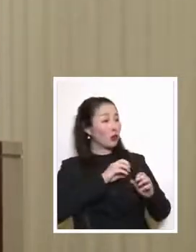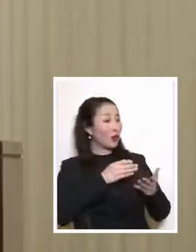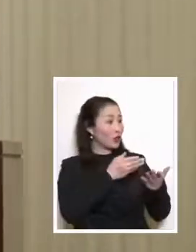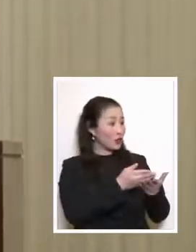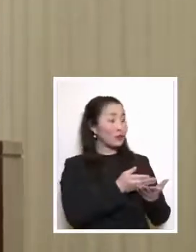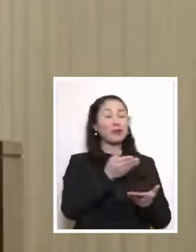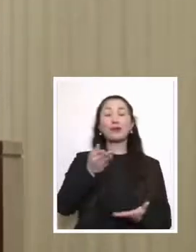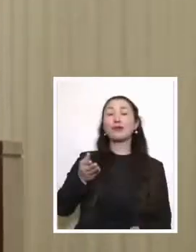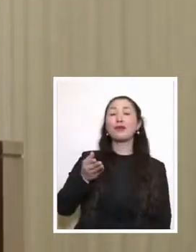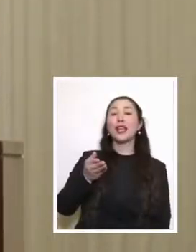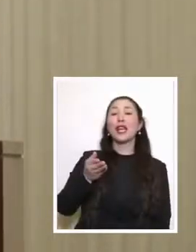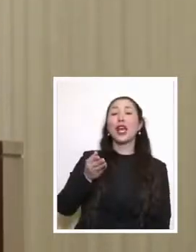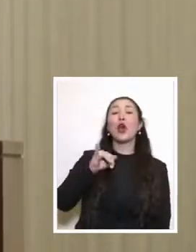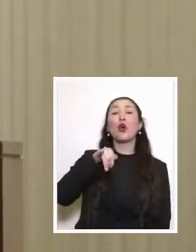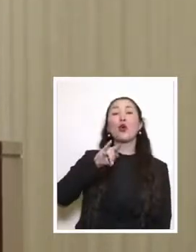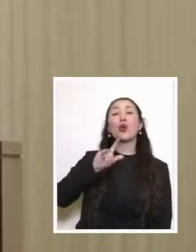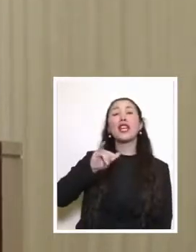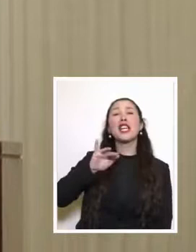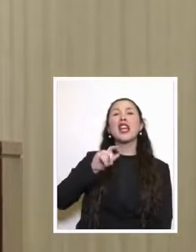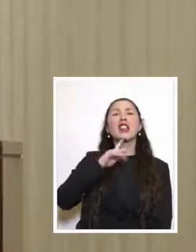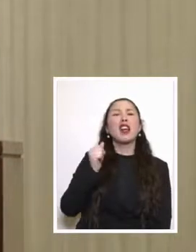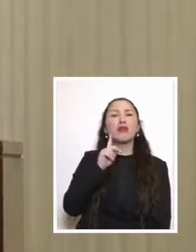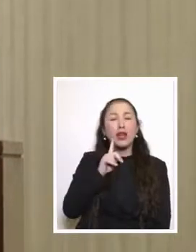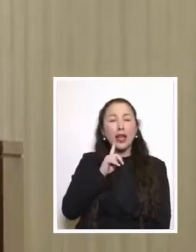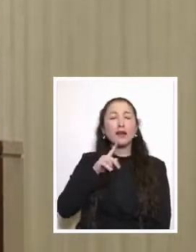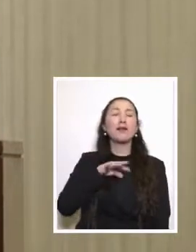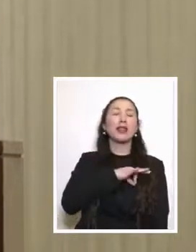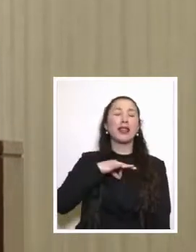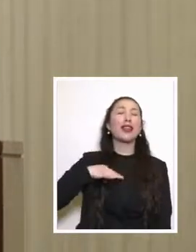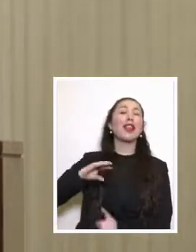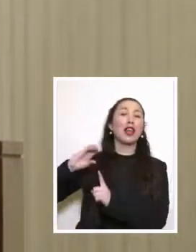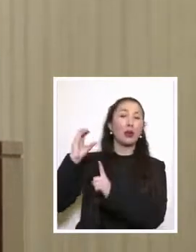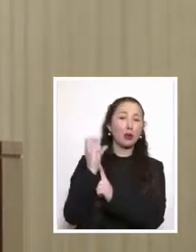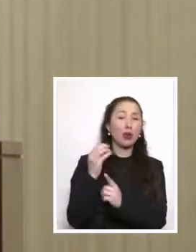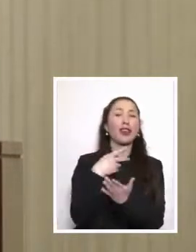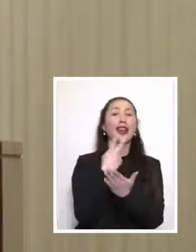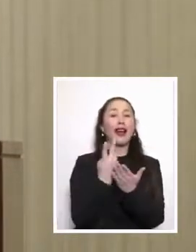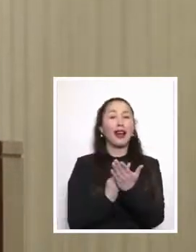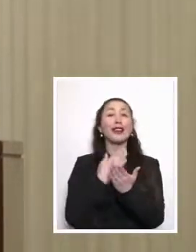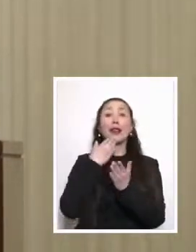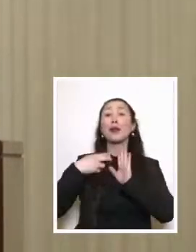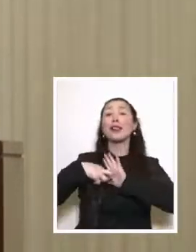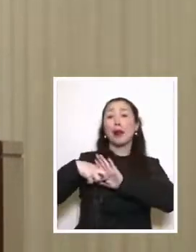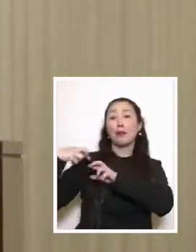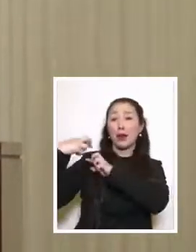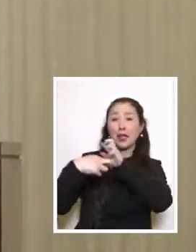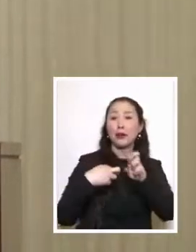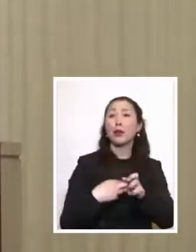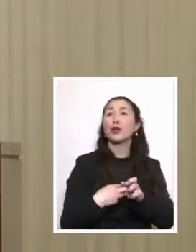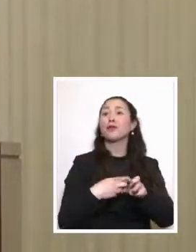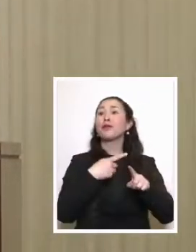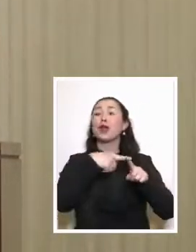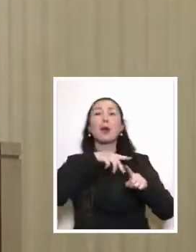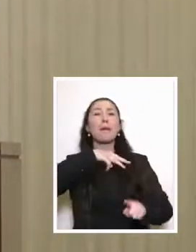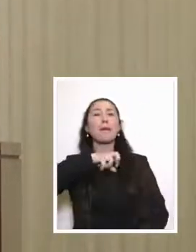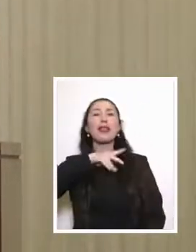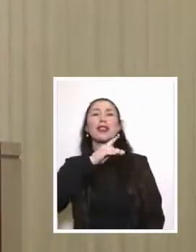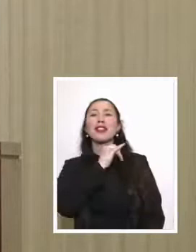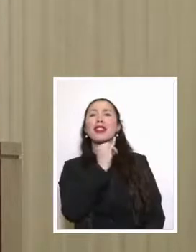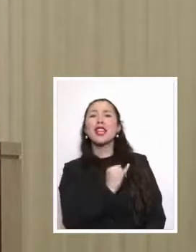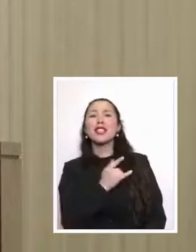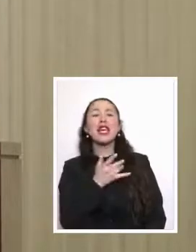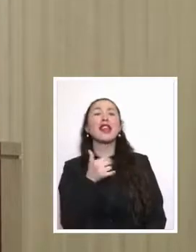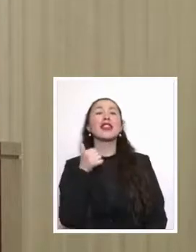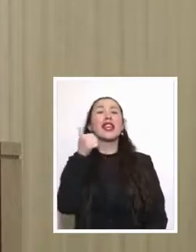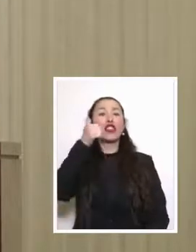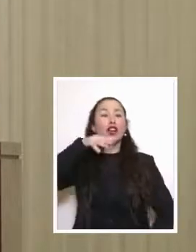Julieta Brodsky, ministra de las Culturas, las Artes y el Patrimonio, señor Baltensir Méndez, director interino